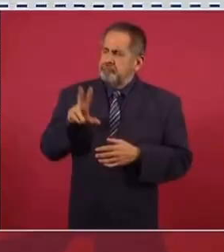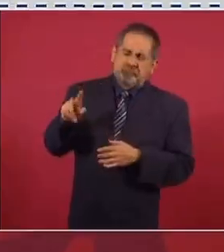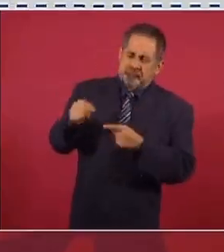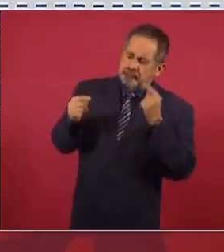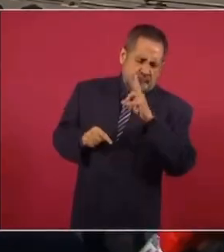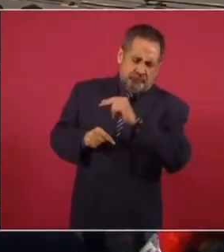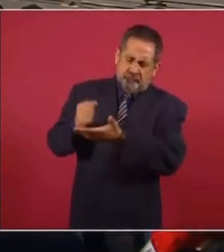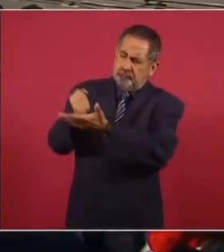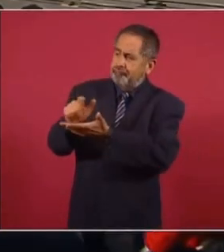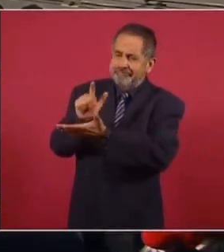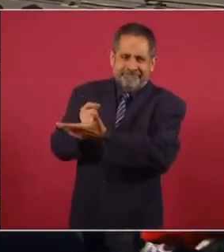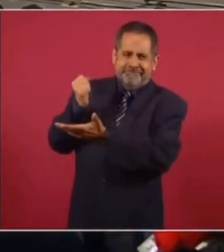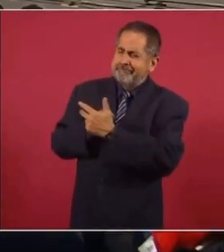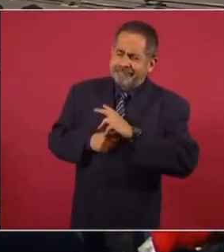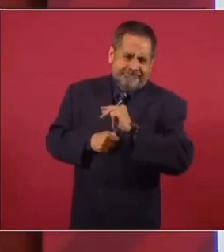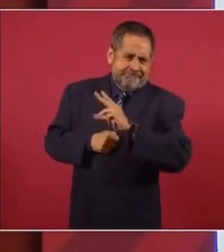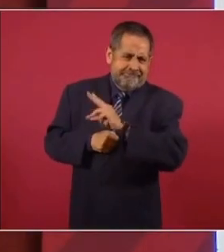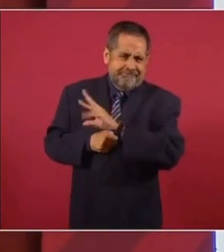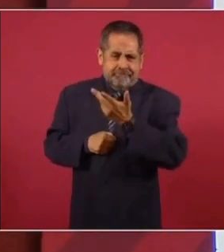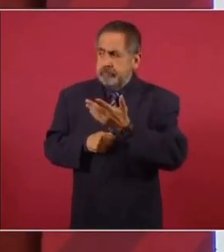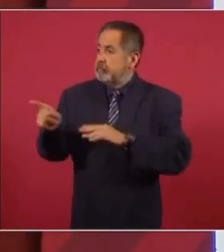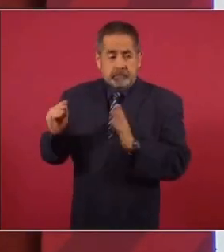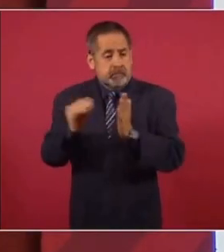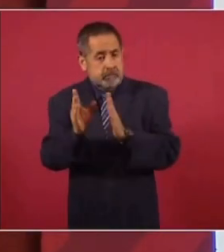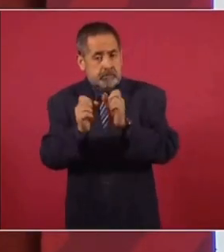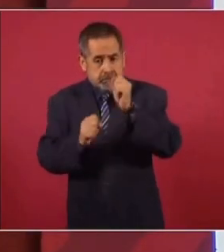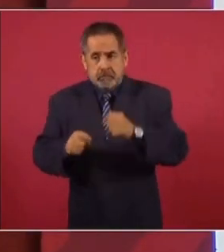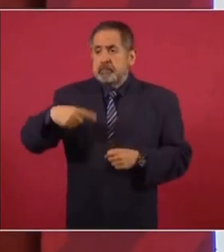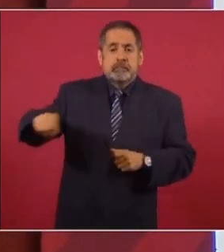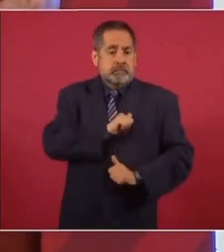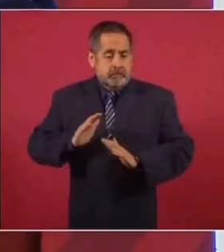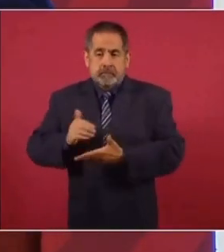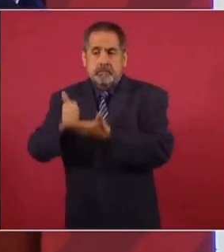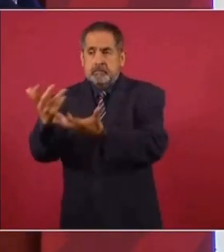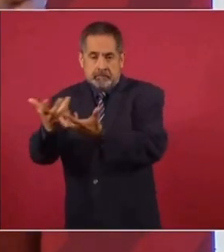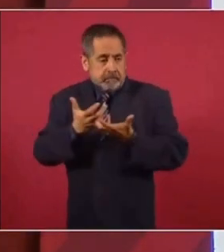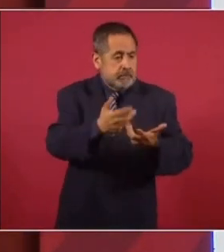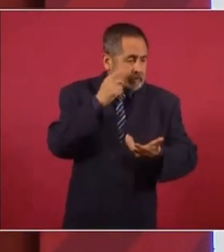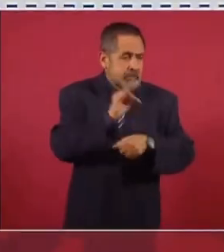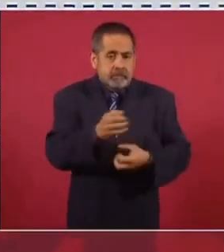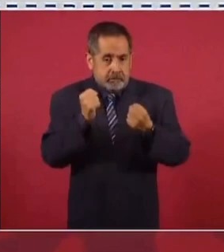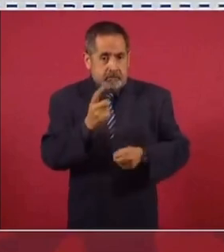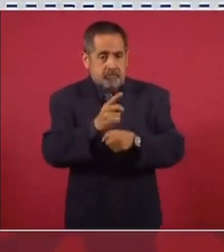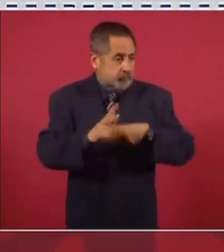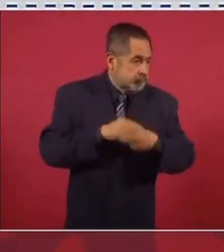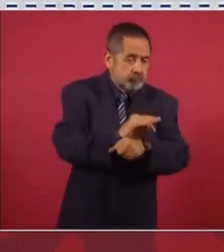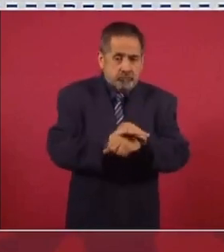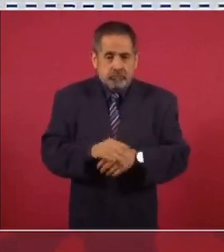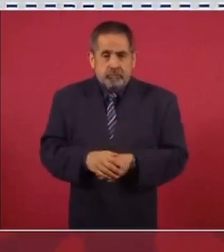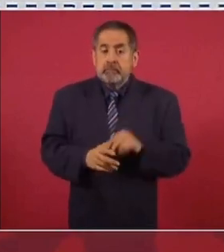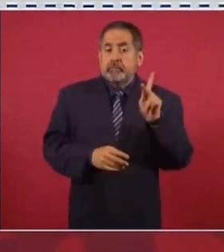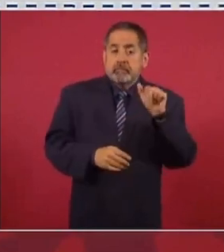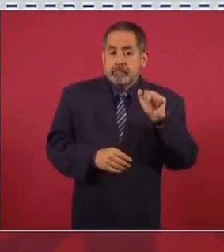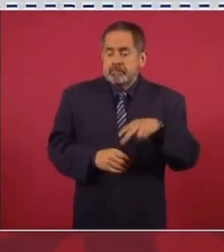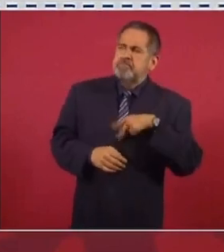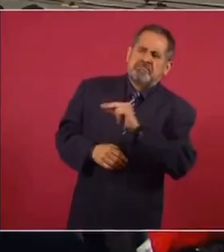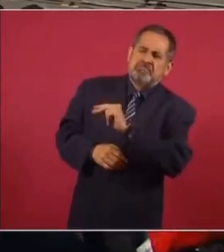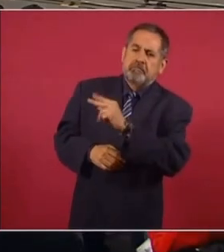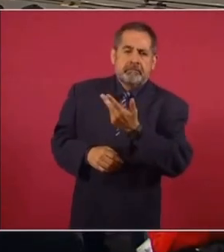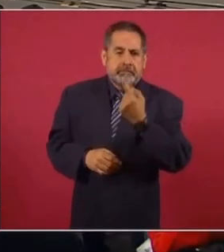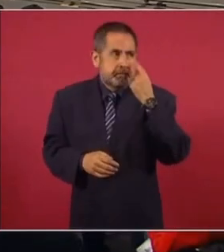opuestos a que constitucionalmente puedan ayudarnos en labores de seguridad pública las Fuerzas Armadas. Cuando